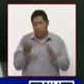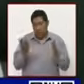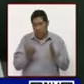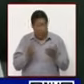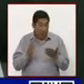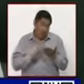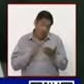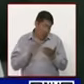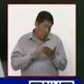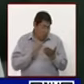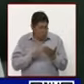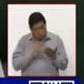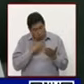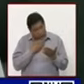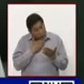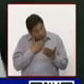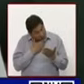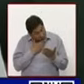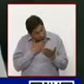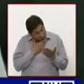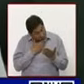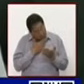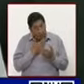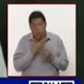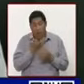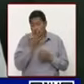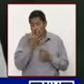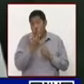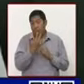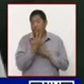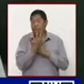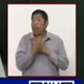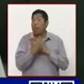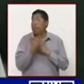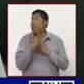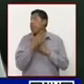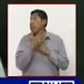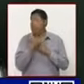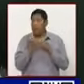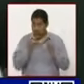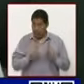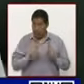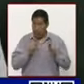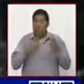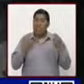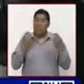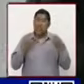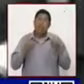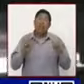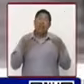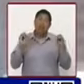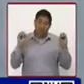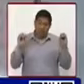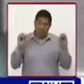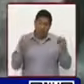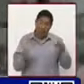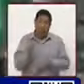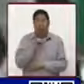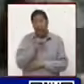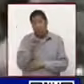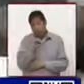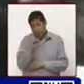social genera el captar a ciudadanos de buena fe que intentan vender sus